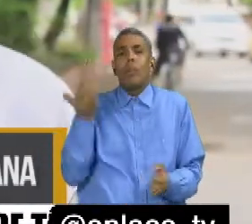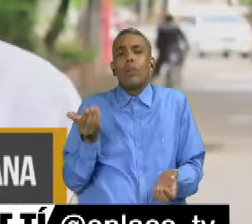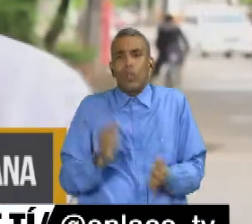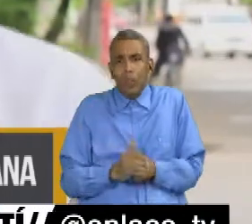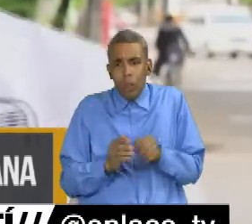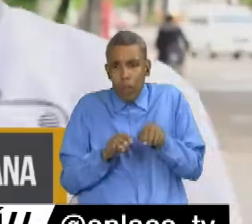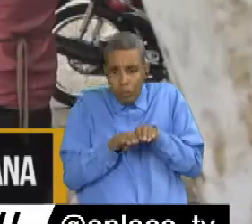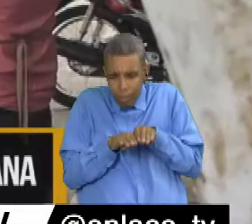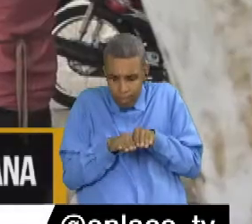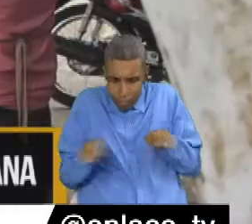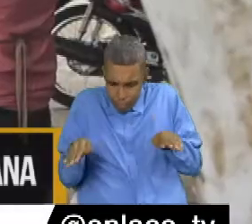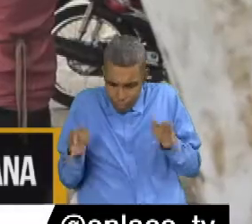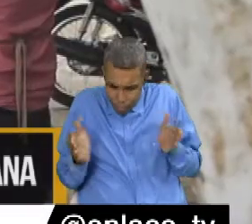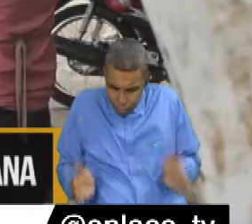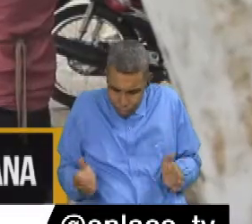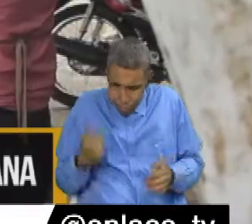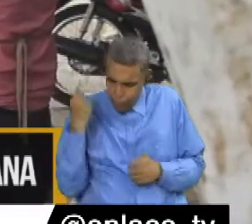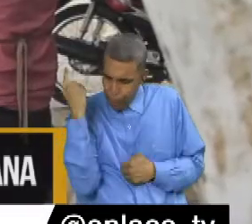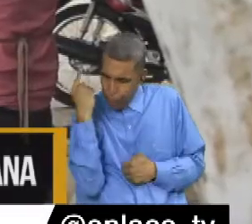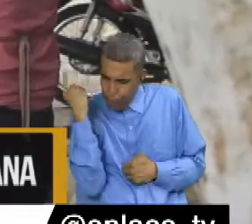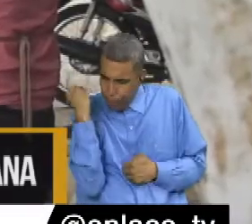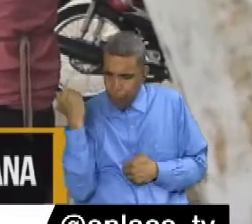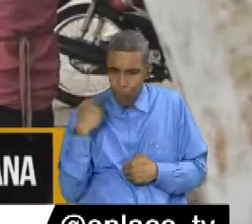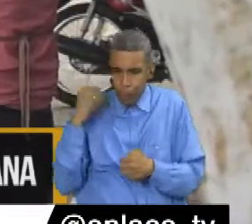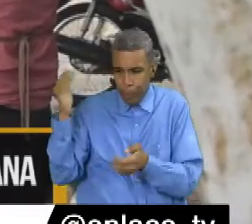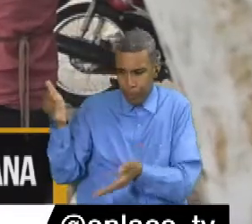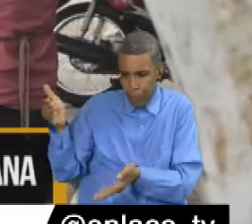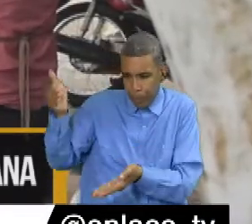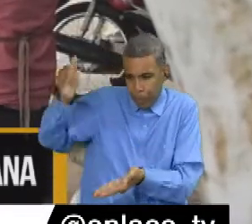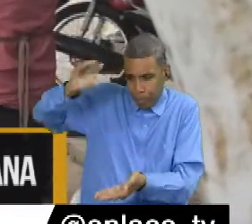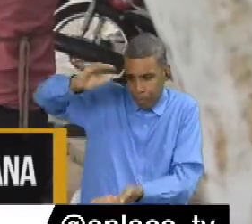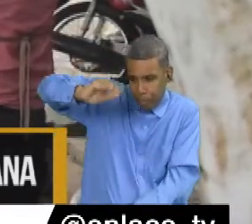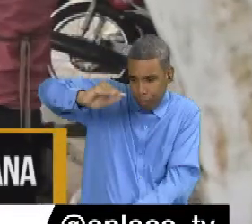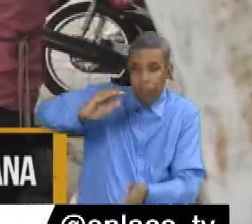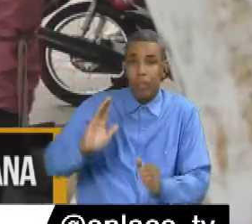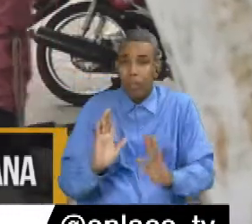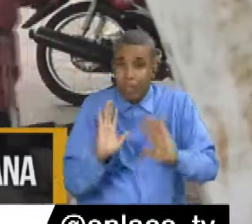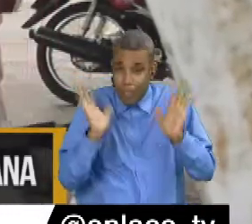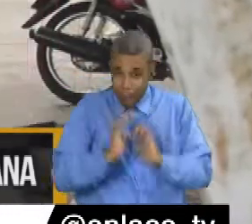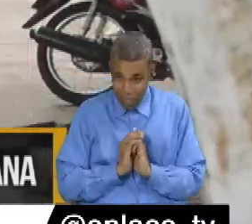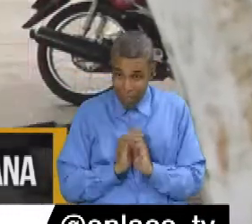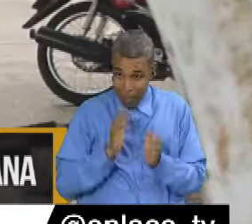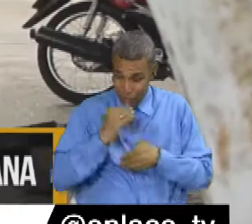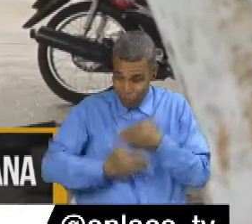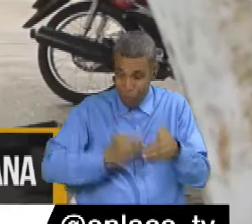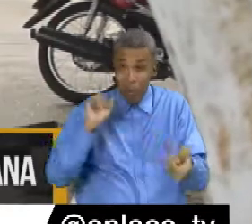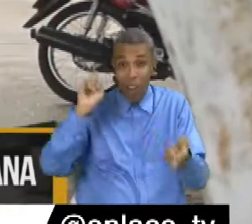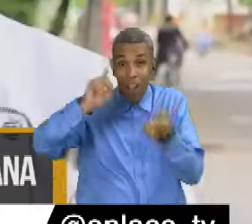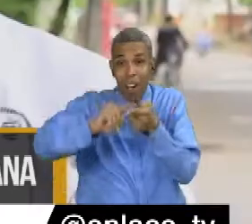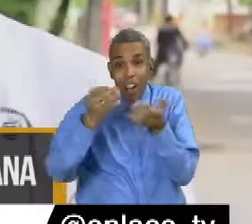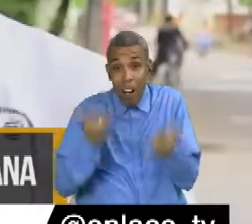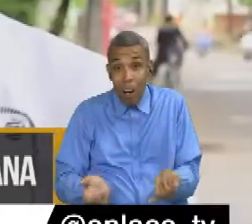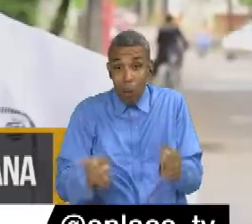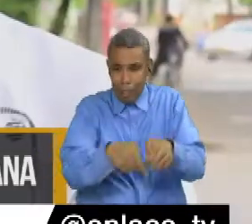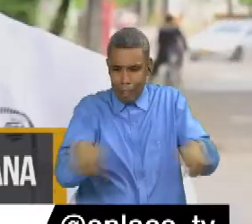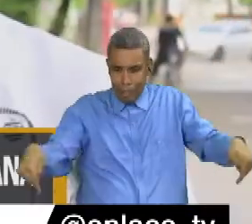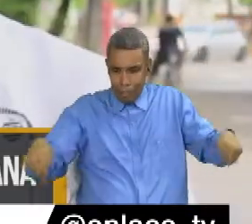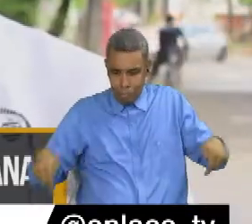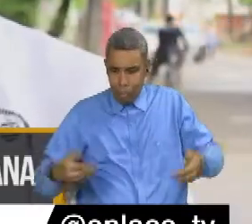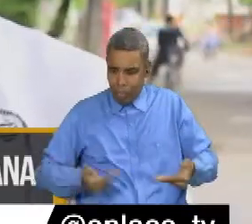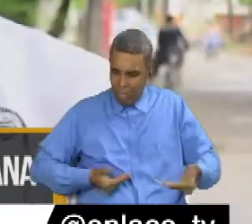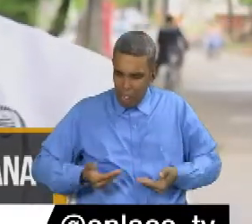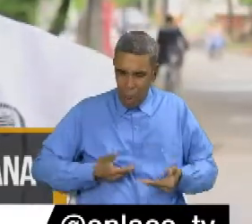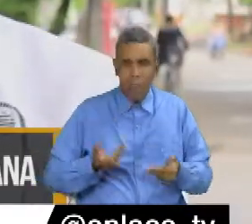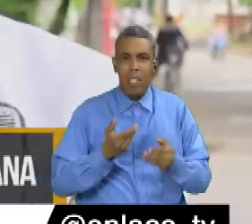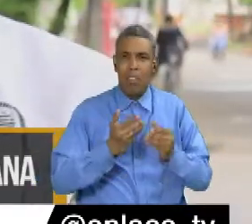mesa y un timbo de naranja y así comencé. Y igualmente porque presentaba un buen servicio para que